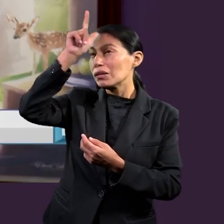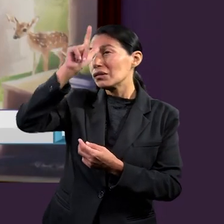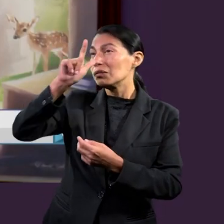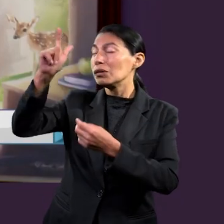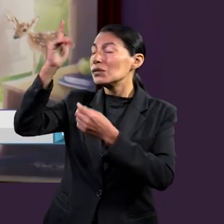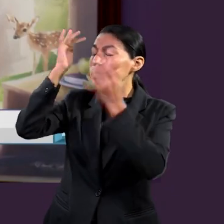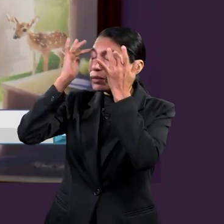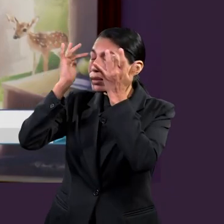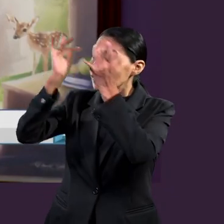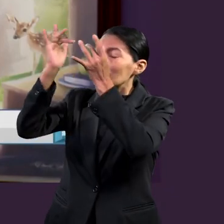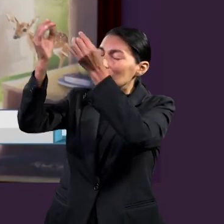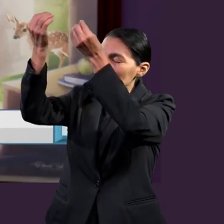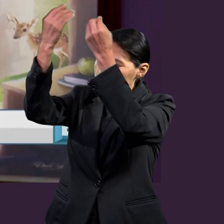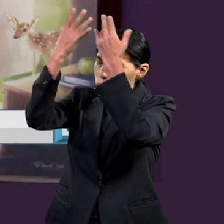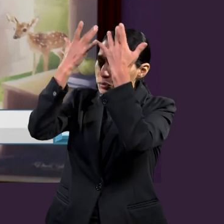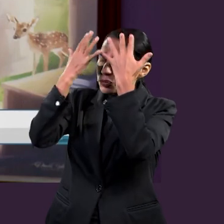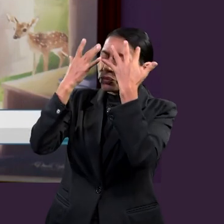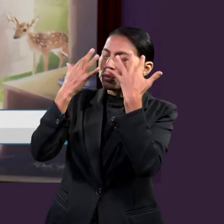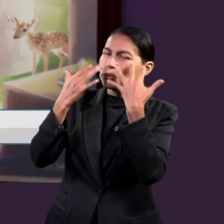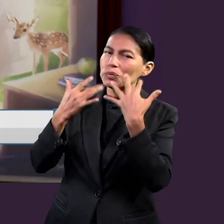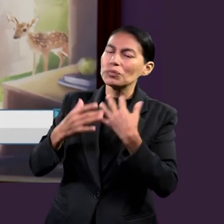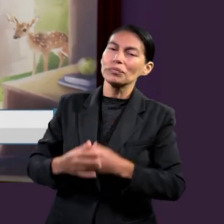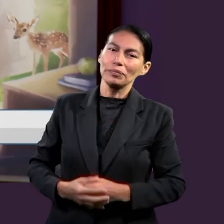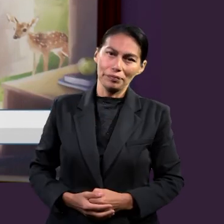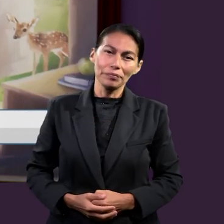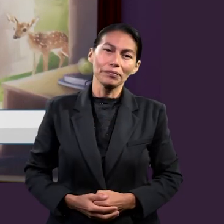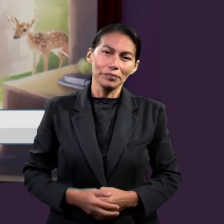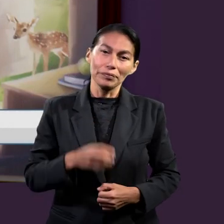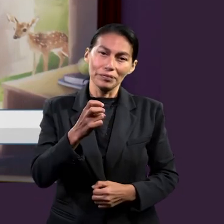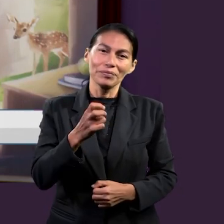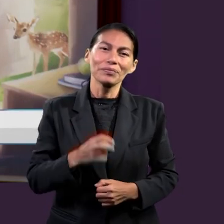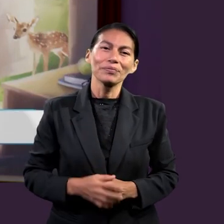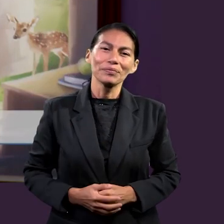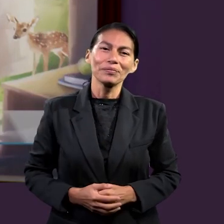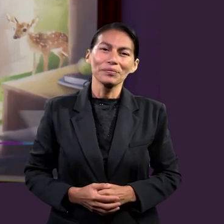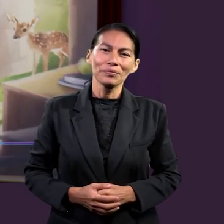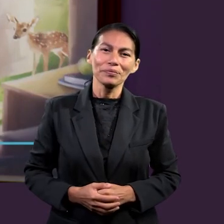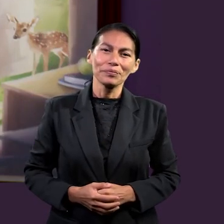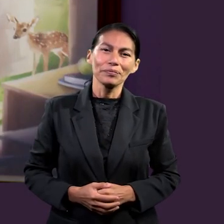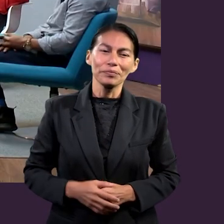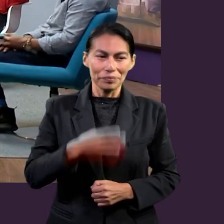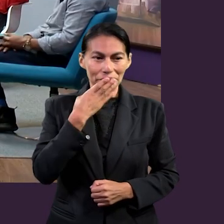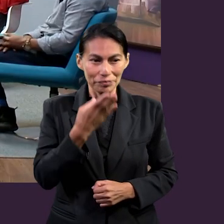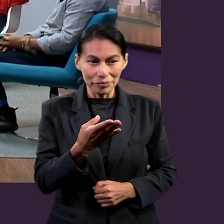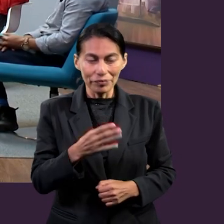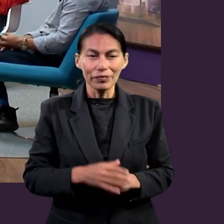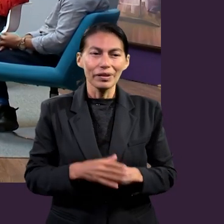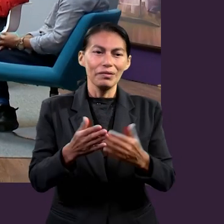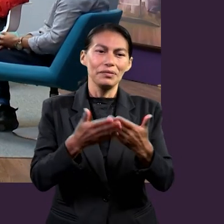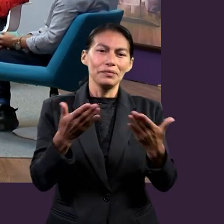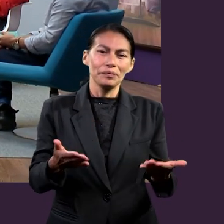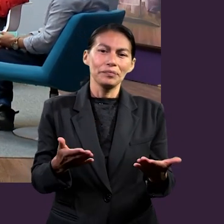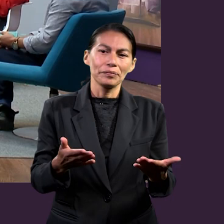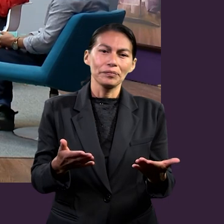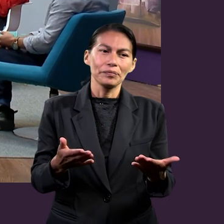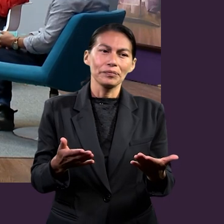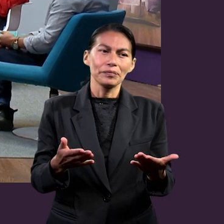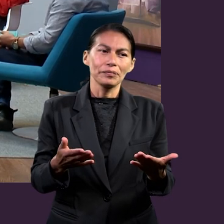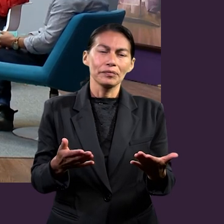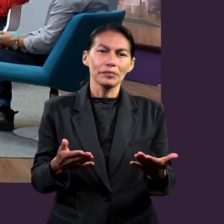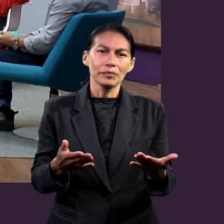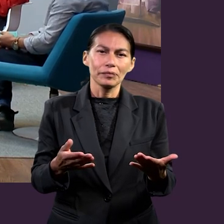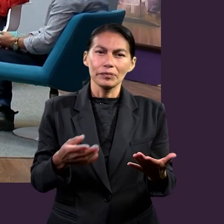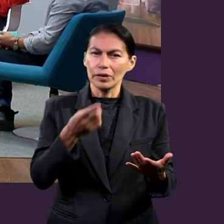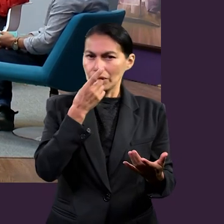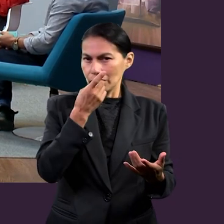nosotros, y como el intermediario, pues es el Espíritu Santo que necesitamos en nuestras vidas. Muy bien, y quisiera compartir